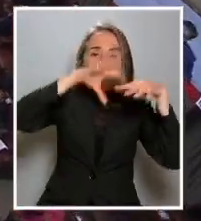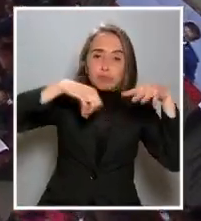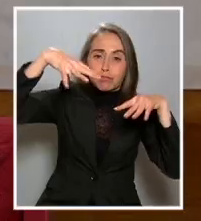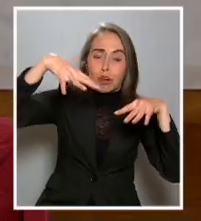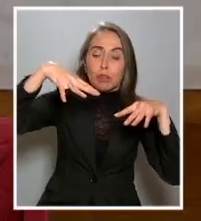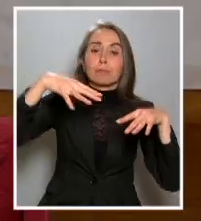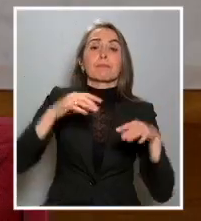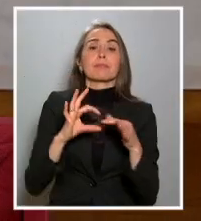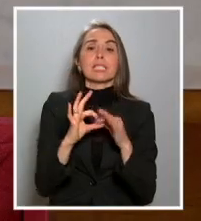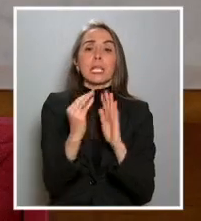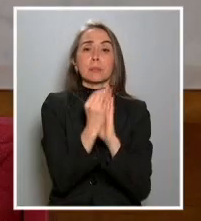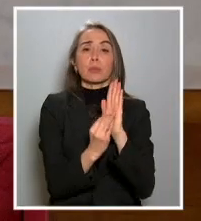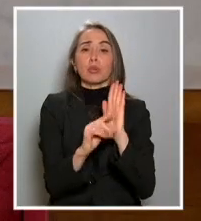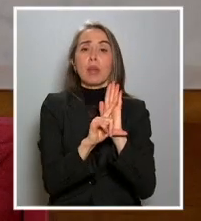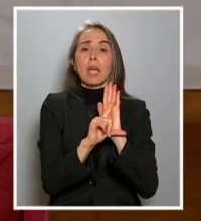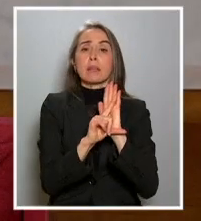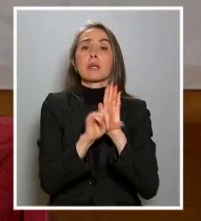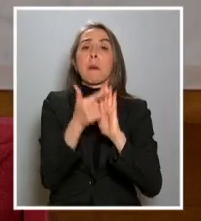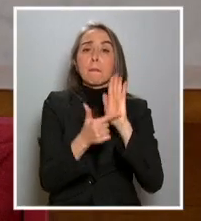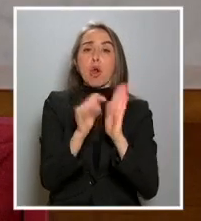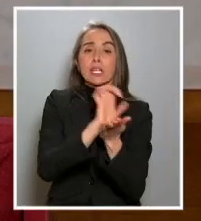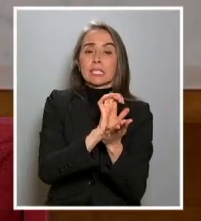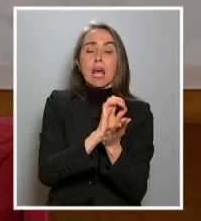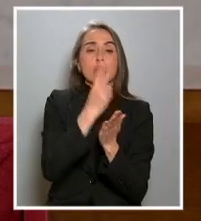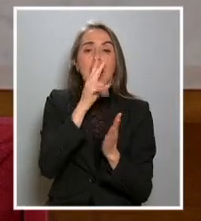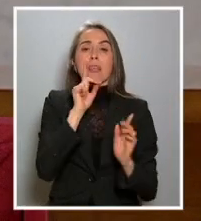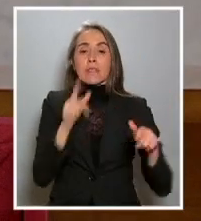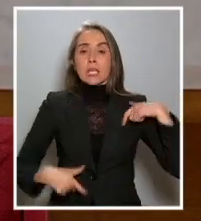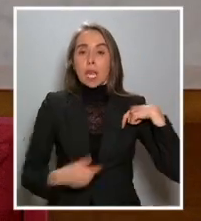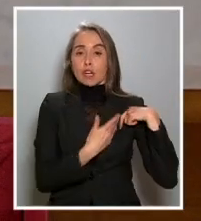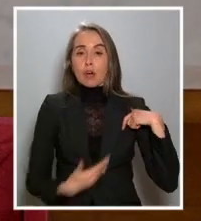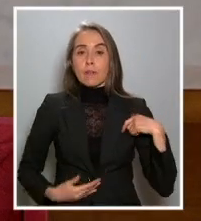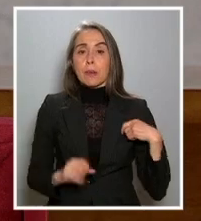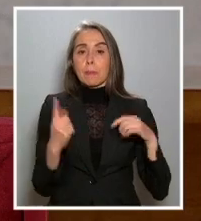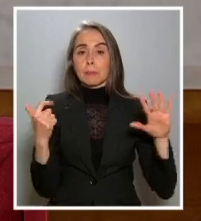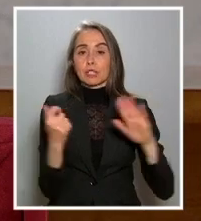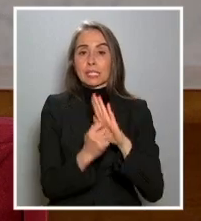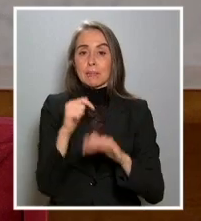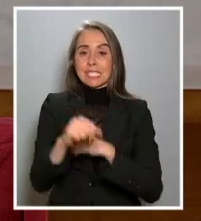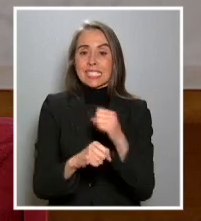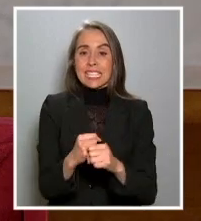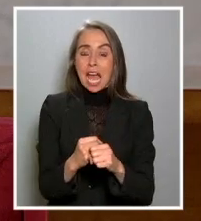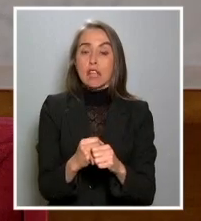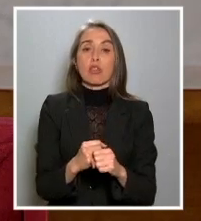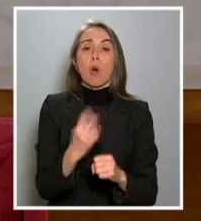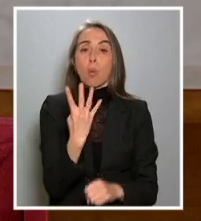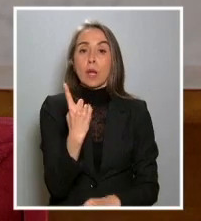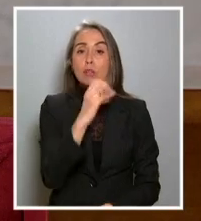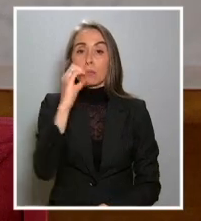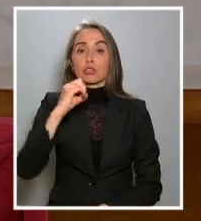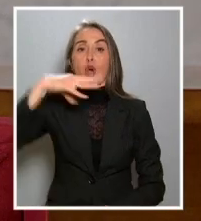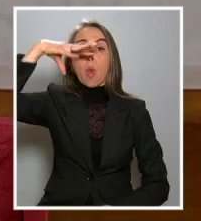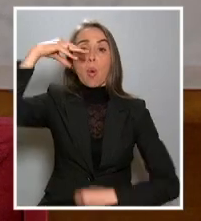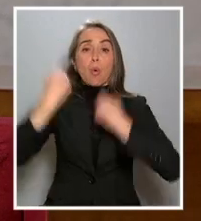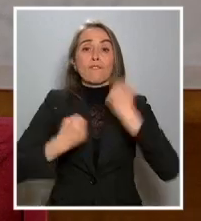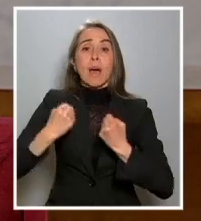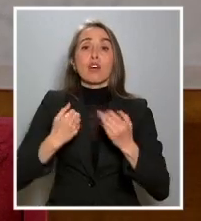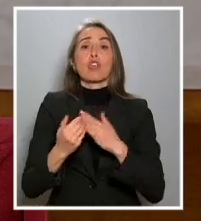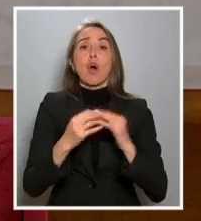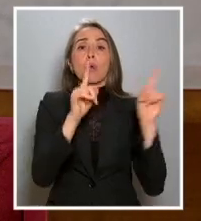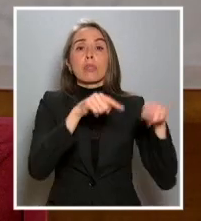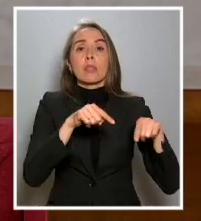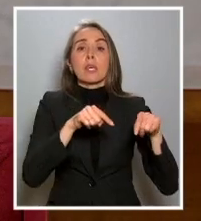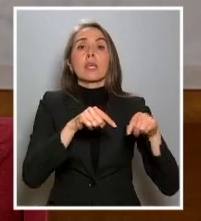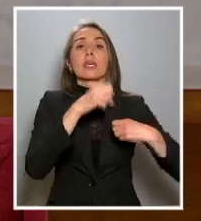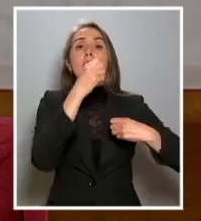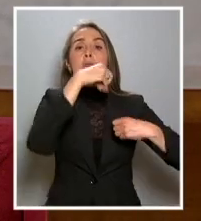trasciende gobiernos. El primer semestre de este año, el 41% de la generación eléctrica provino de esta fuente.